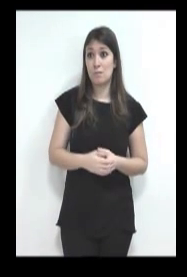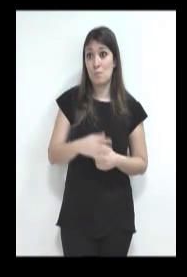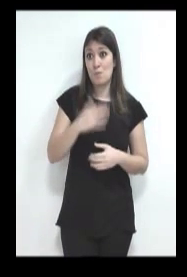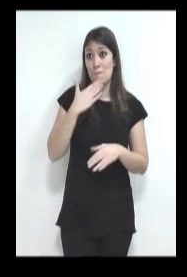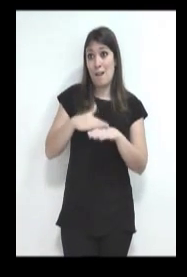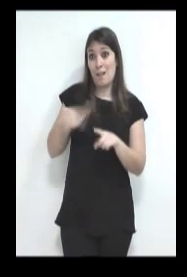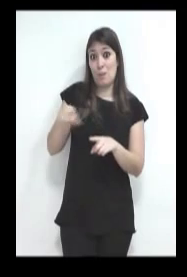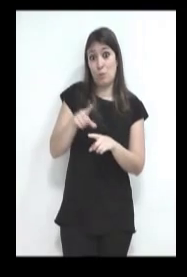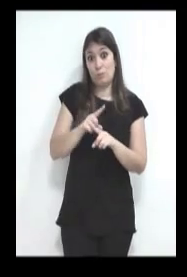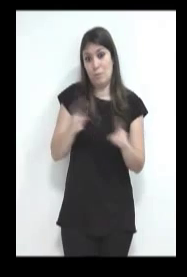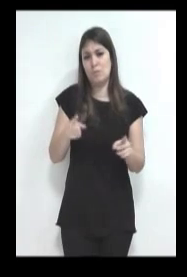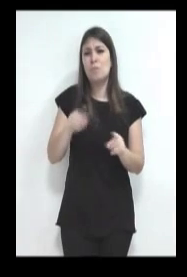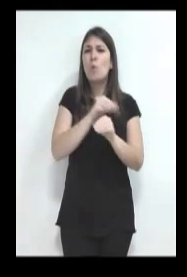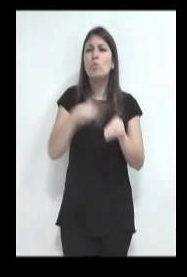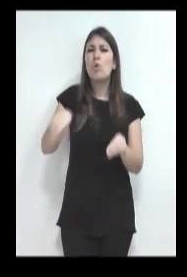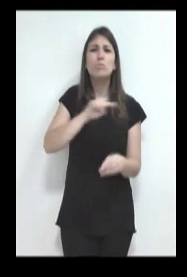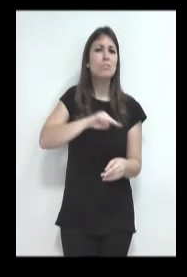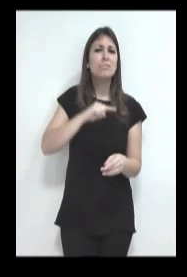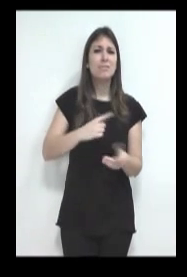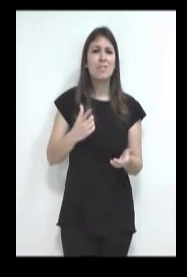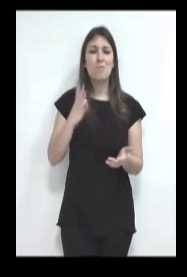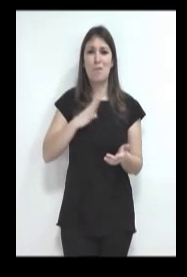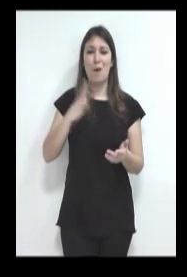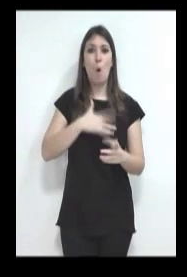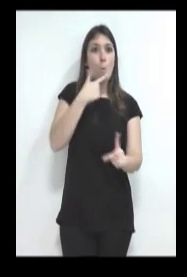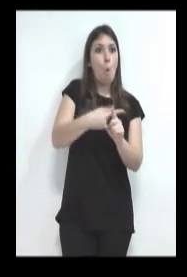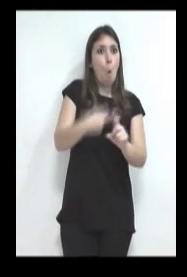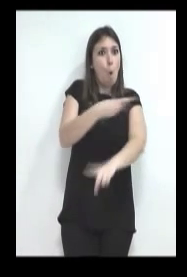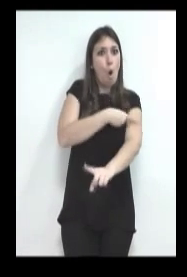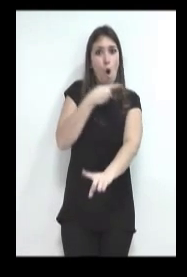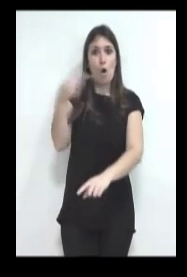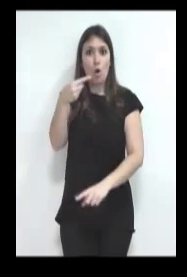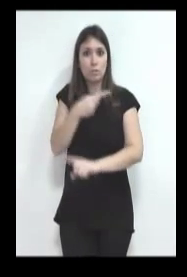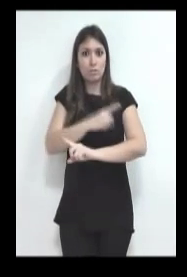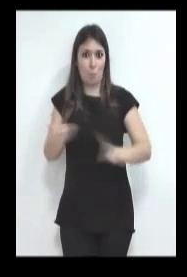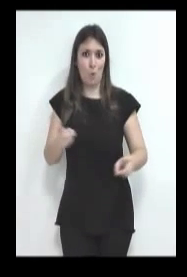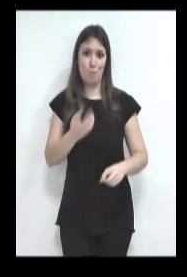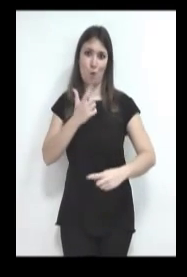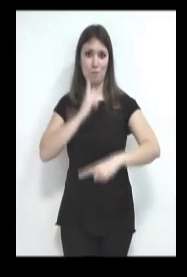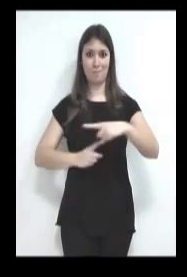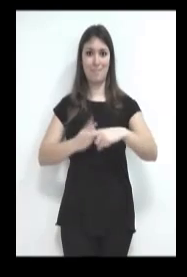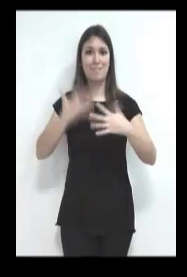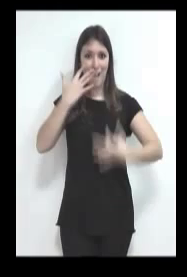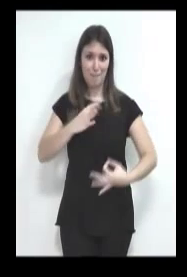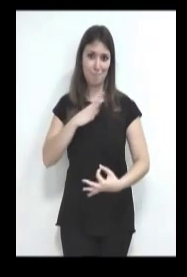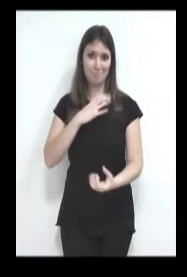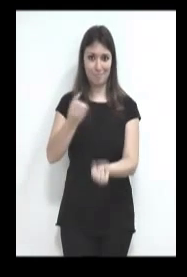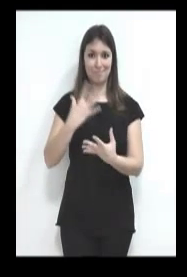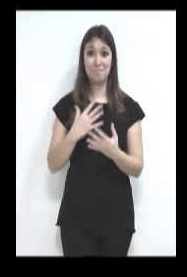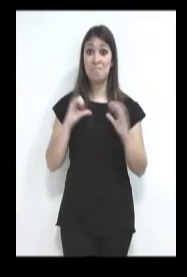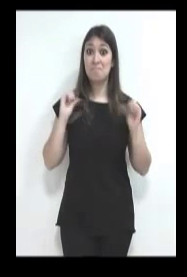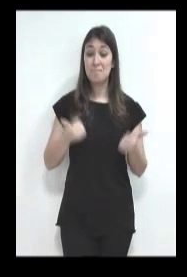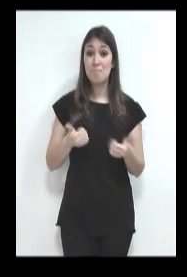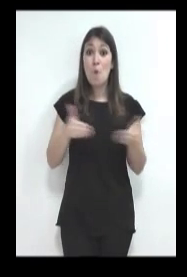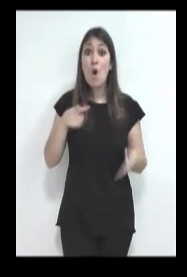¿no? ¿Cómo lo veis? Y no seamos demasiado ni optimistas ni pesimistas, seamos un poquito realistas. Y si os parece, ¿por dónde